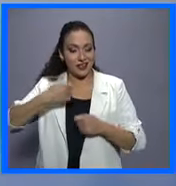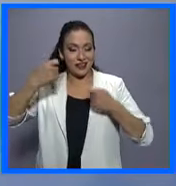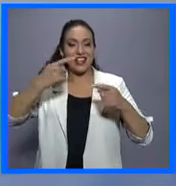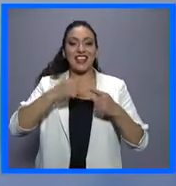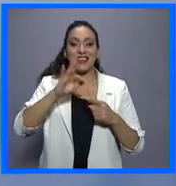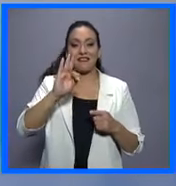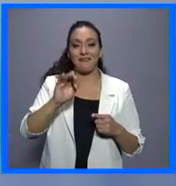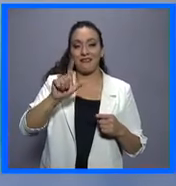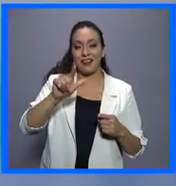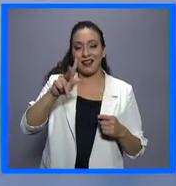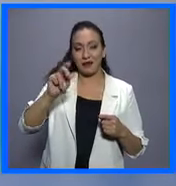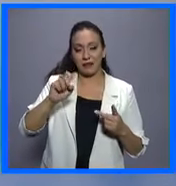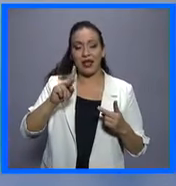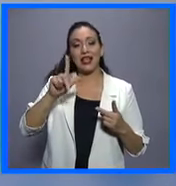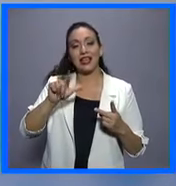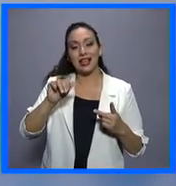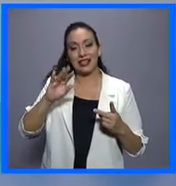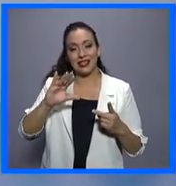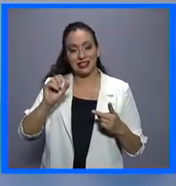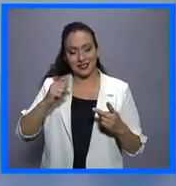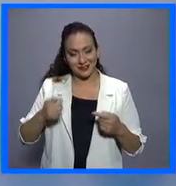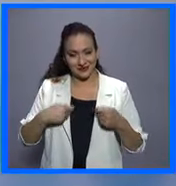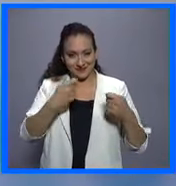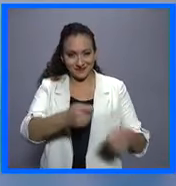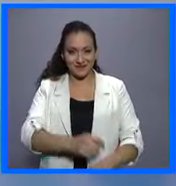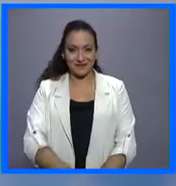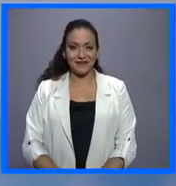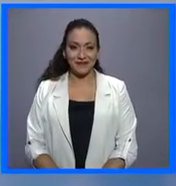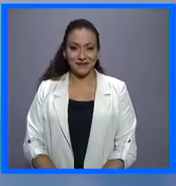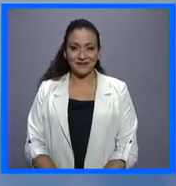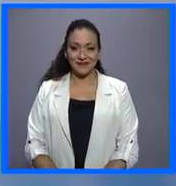y Leticia. Para Plural TV, Jesús Daza.